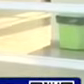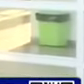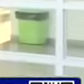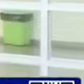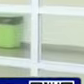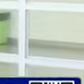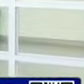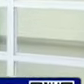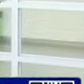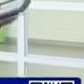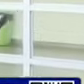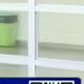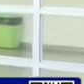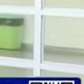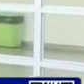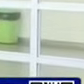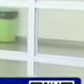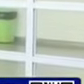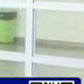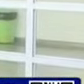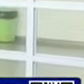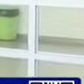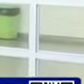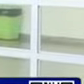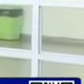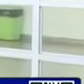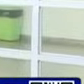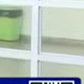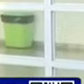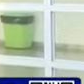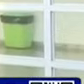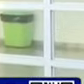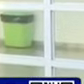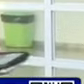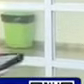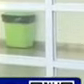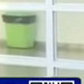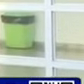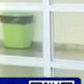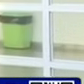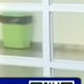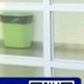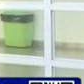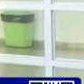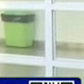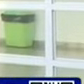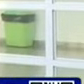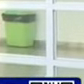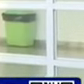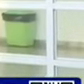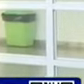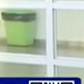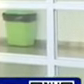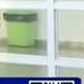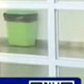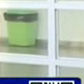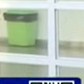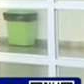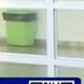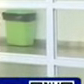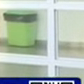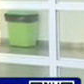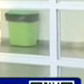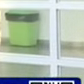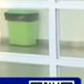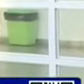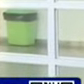Intentamos en tres oportunidades, lamentablemente no contesta el teléfono. Nosotros estaremos atentos a cualquier cosa